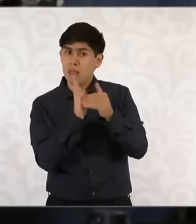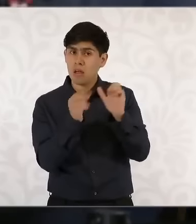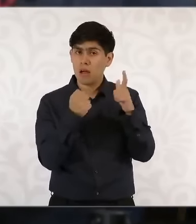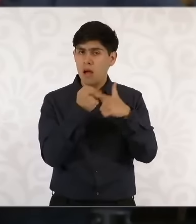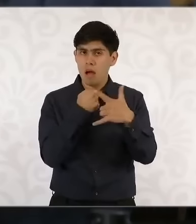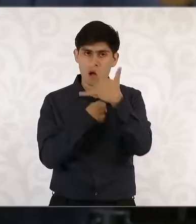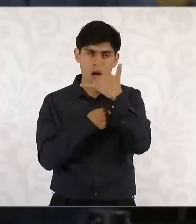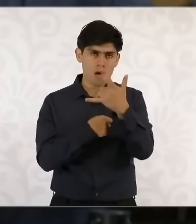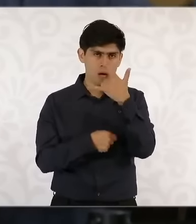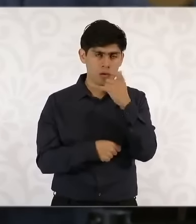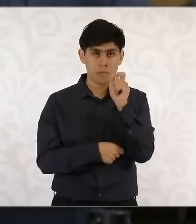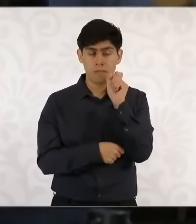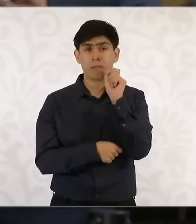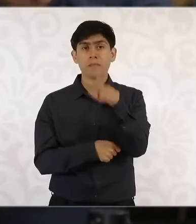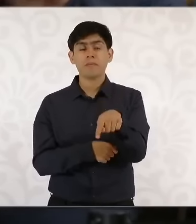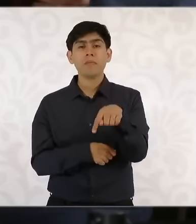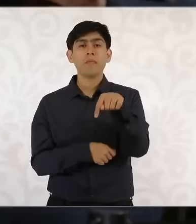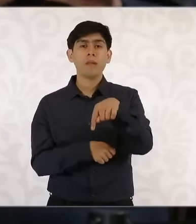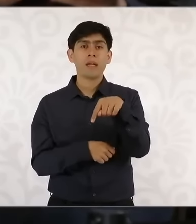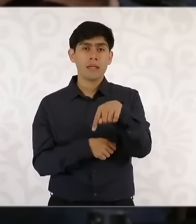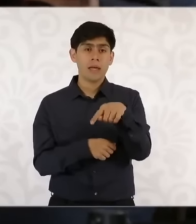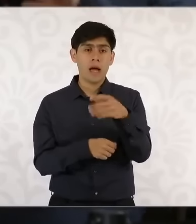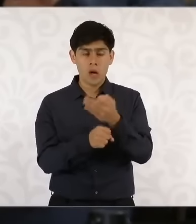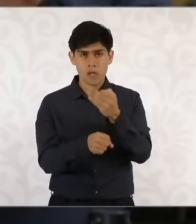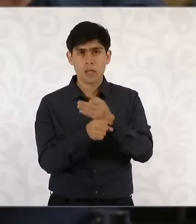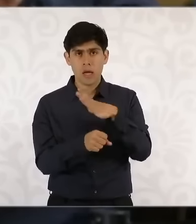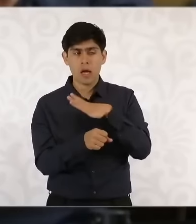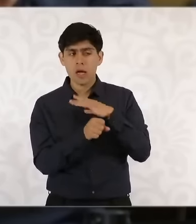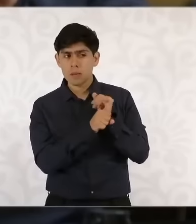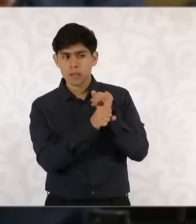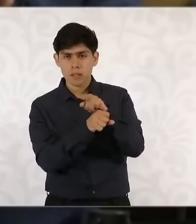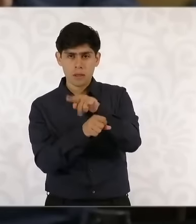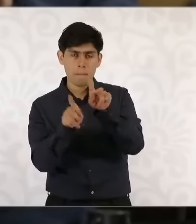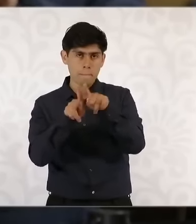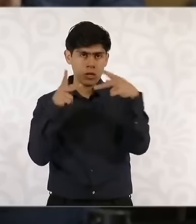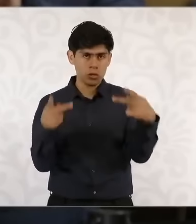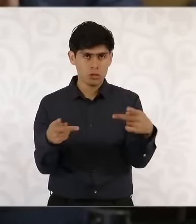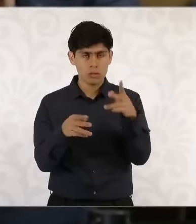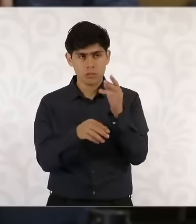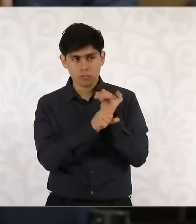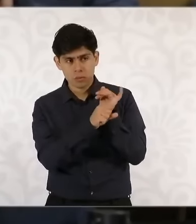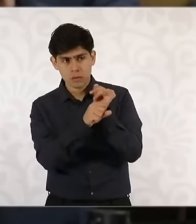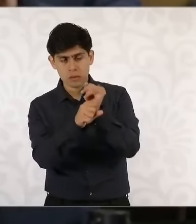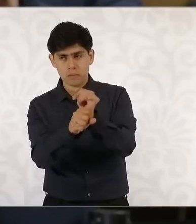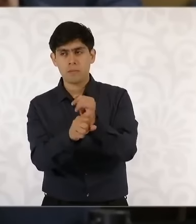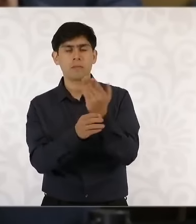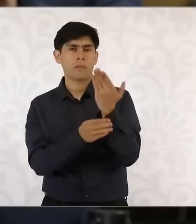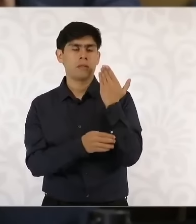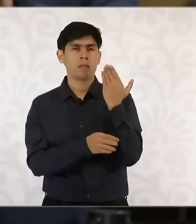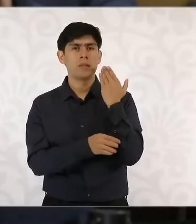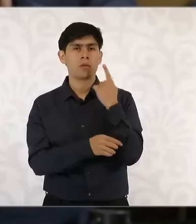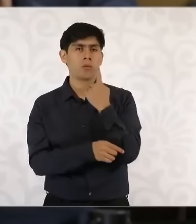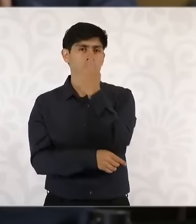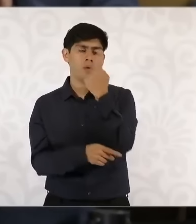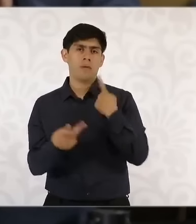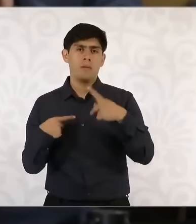Presidenta, en este mismo punto ya también hay versiones periodísticas. Salió uno de los